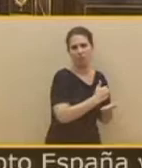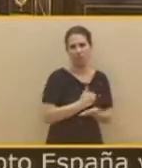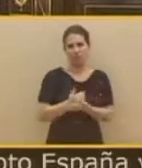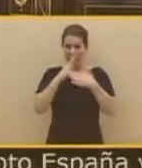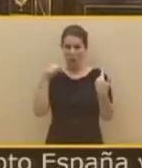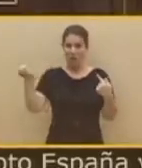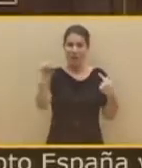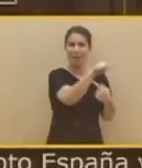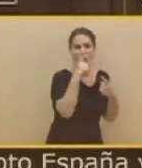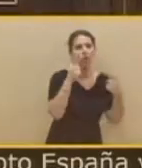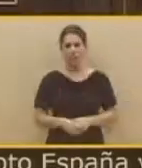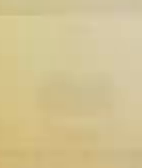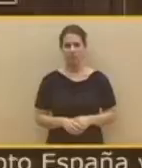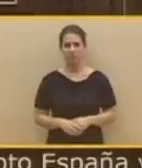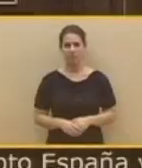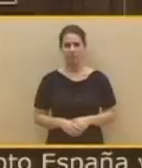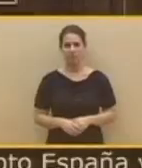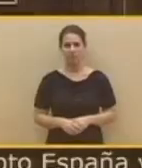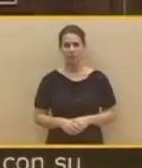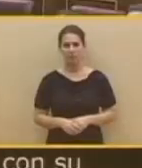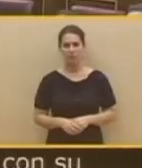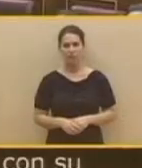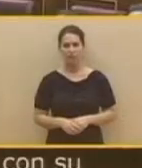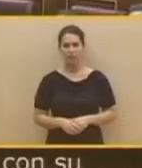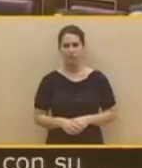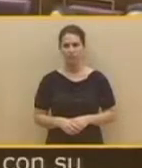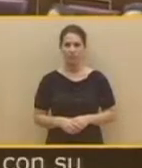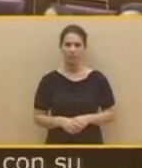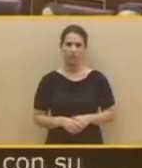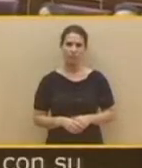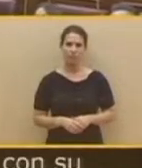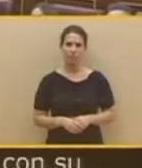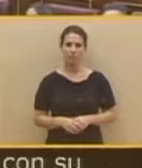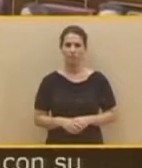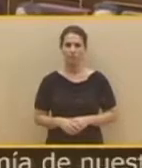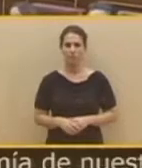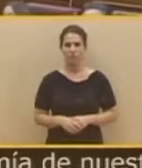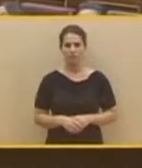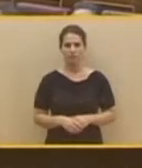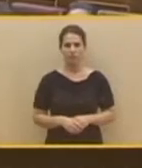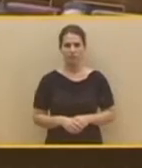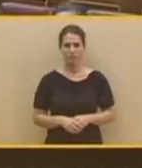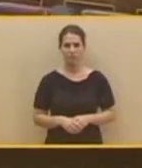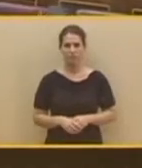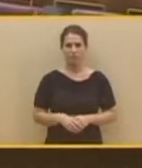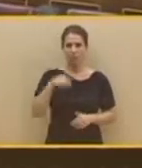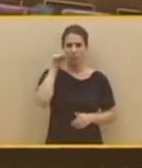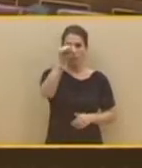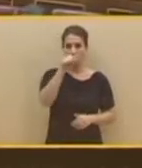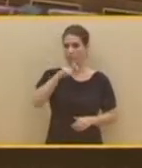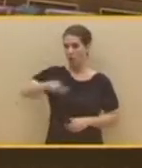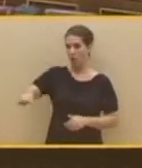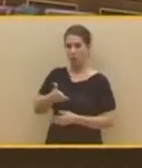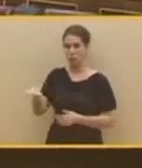de la economía de nuestro país. No quieren ustedes que decidan los ciudadanos, pero están